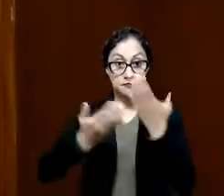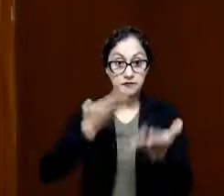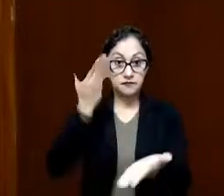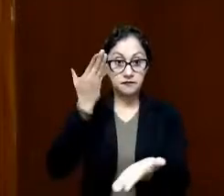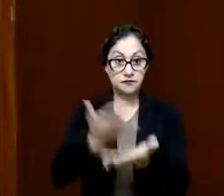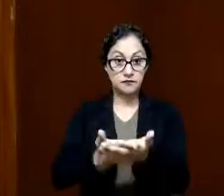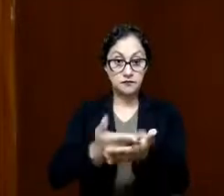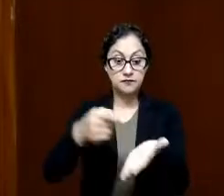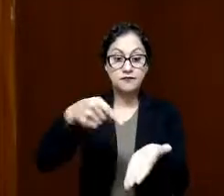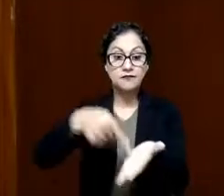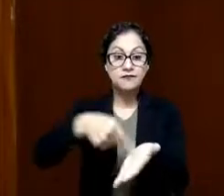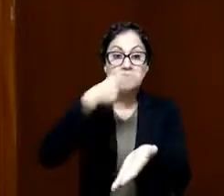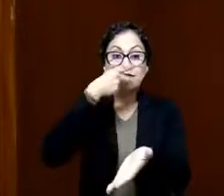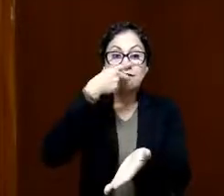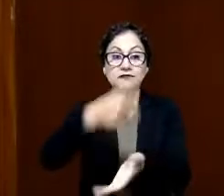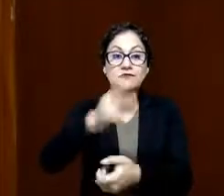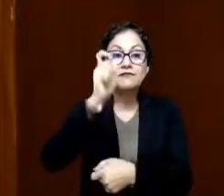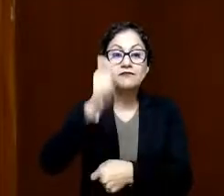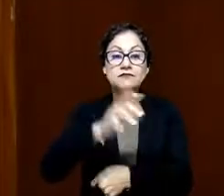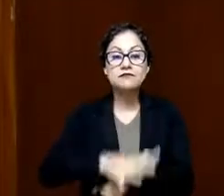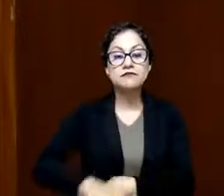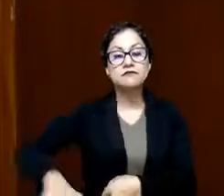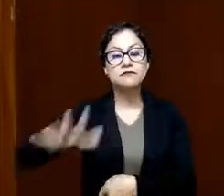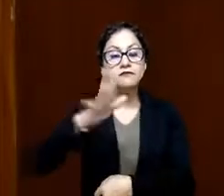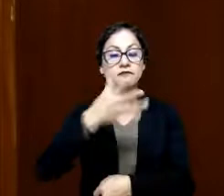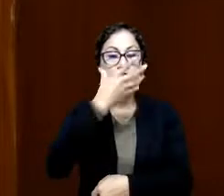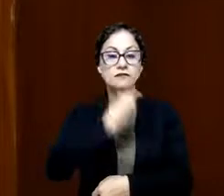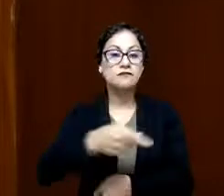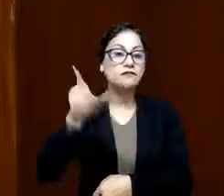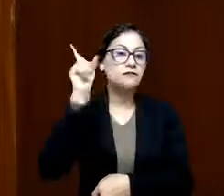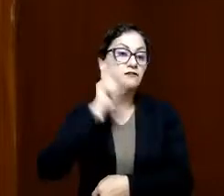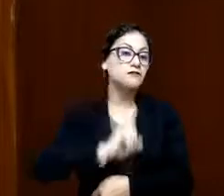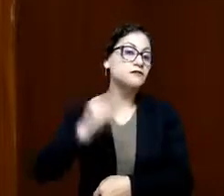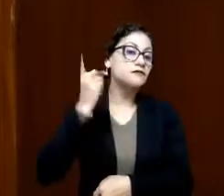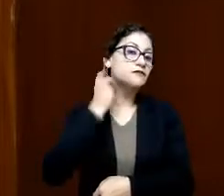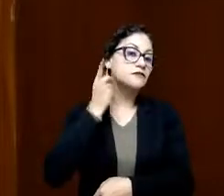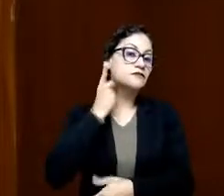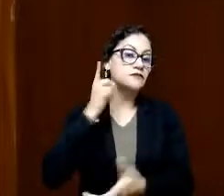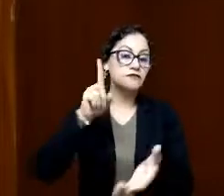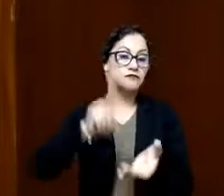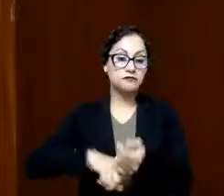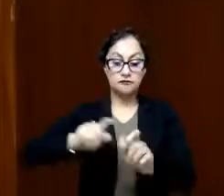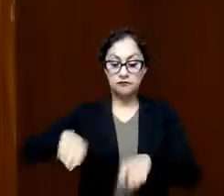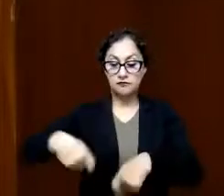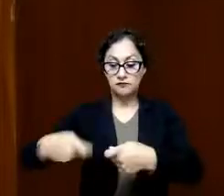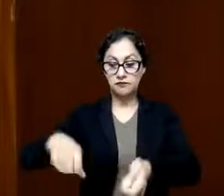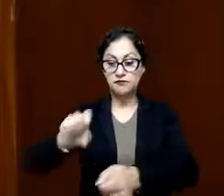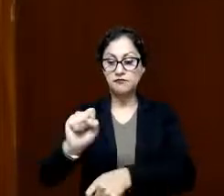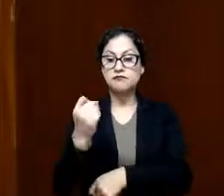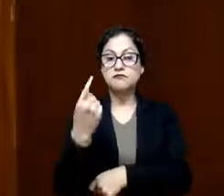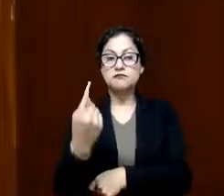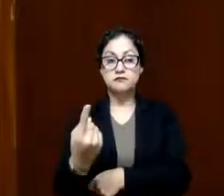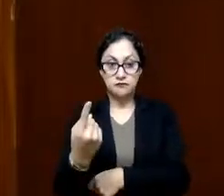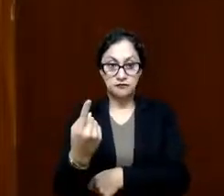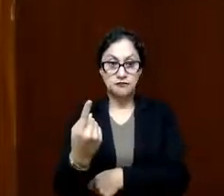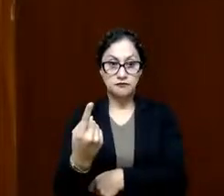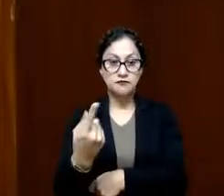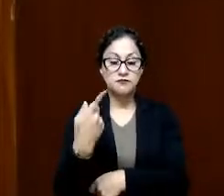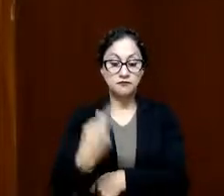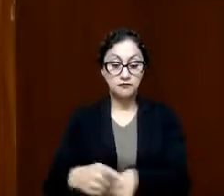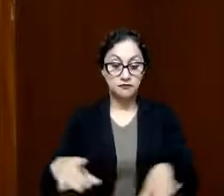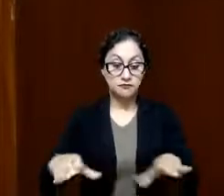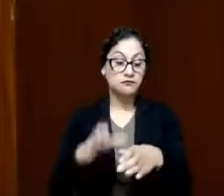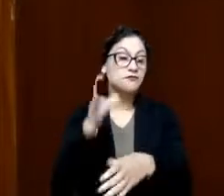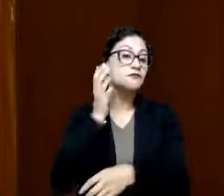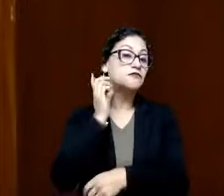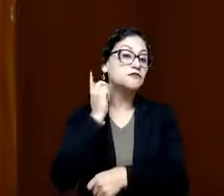la intención mayoritaria de las diputadas y los diputados integrantes de la 61ª legislatura, en el sentido